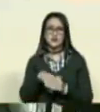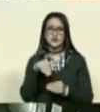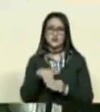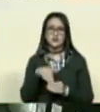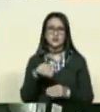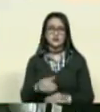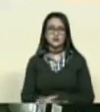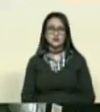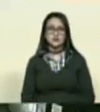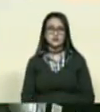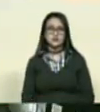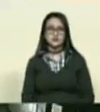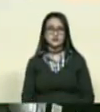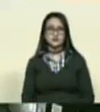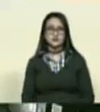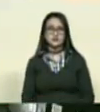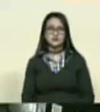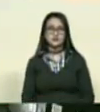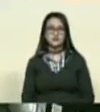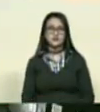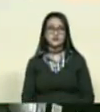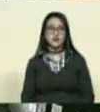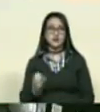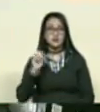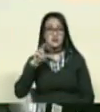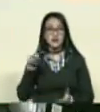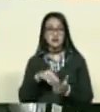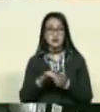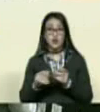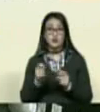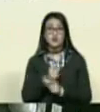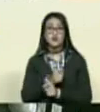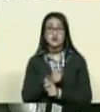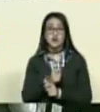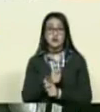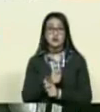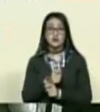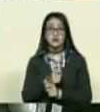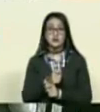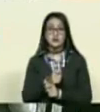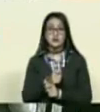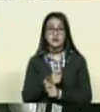candidatas. Quiere decir que la Asamblea Nacional Constituyente, presidenta